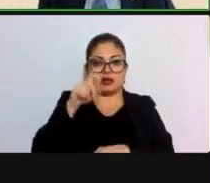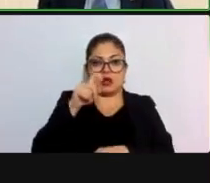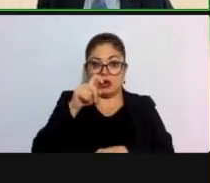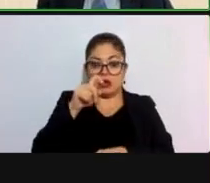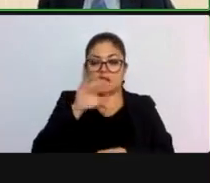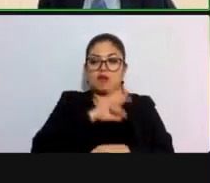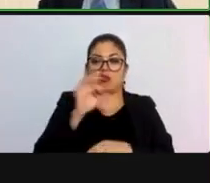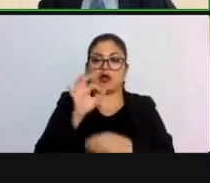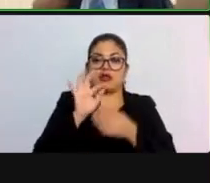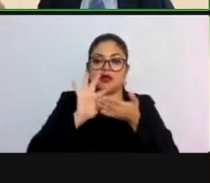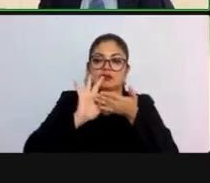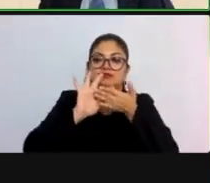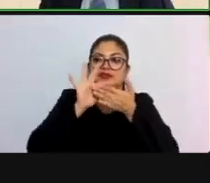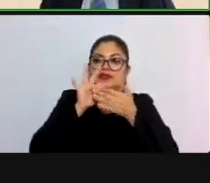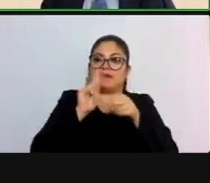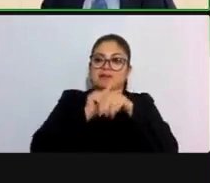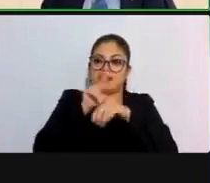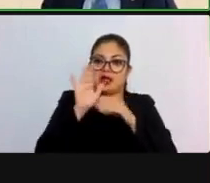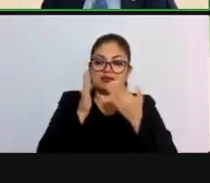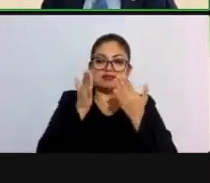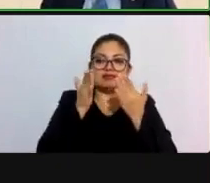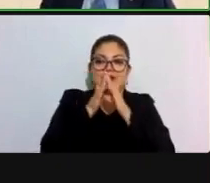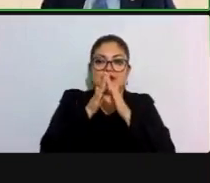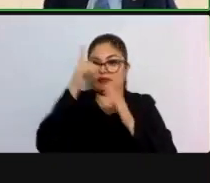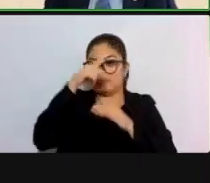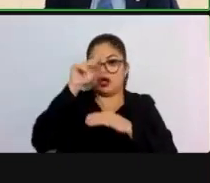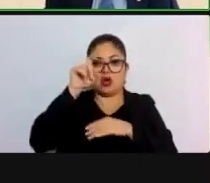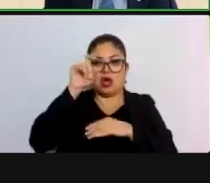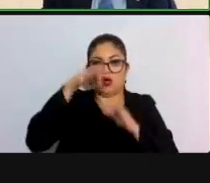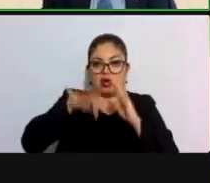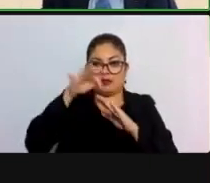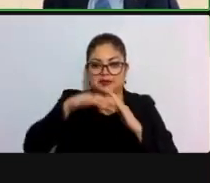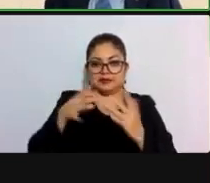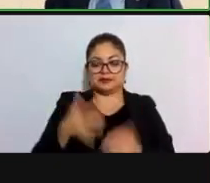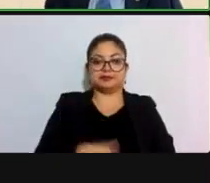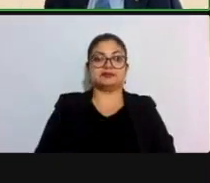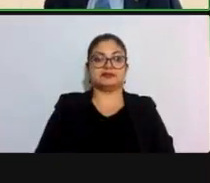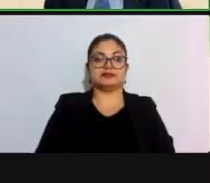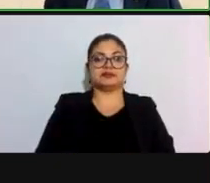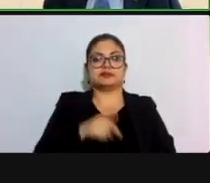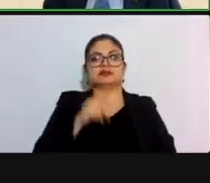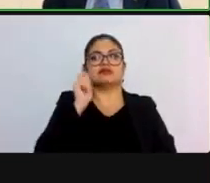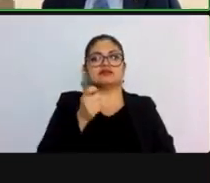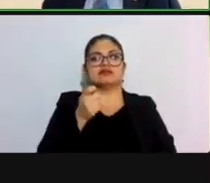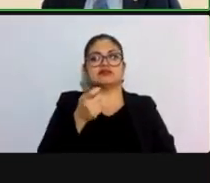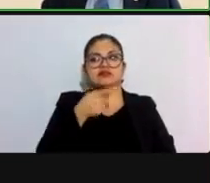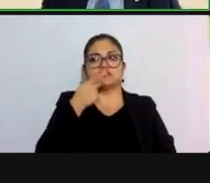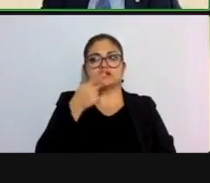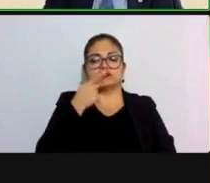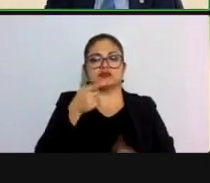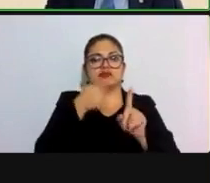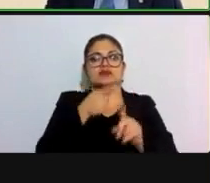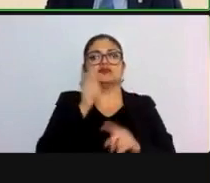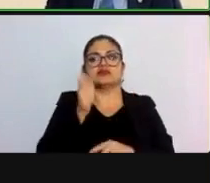esos elementos, el seno frontal en particular del que me refería yo, está en asociación con un sistema de